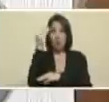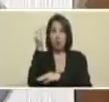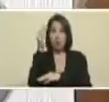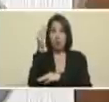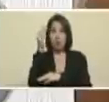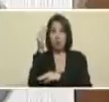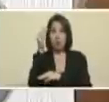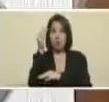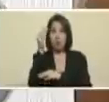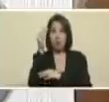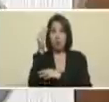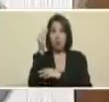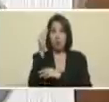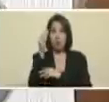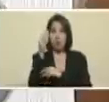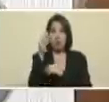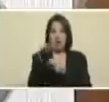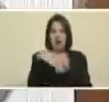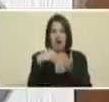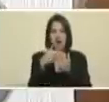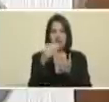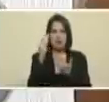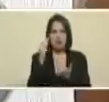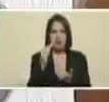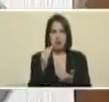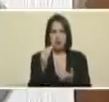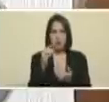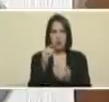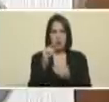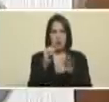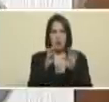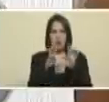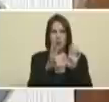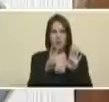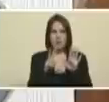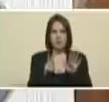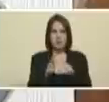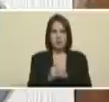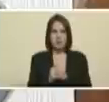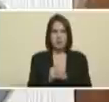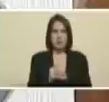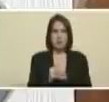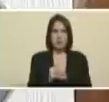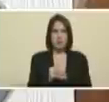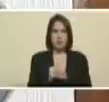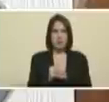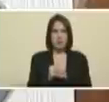hasta que llegó aquel año 97 en que se definieron las aguas